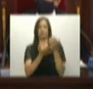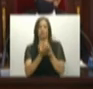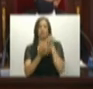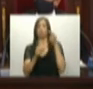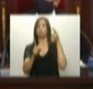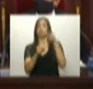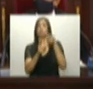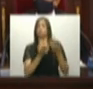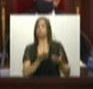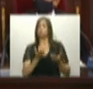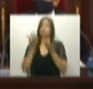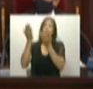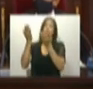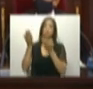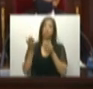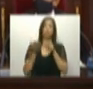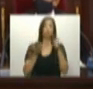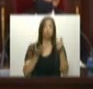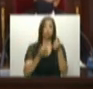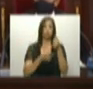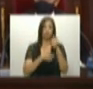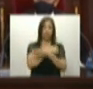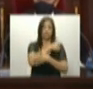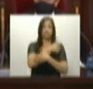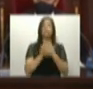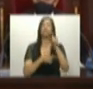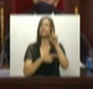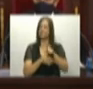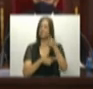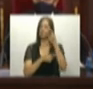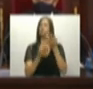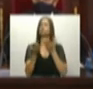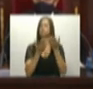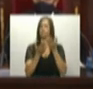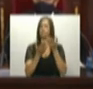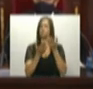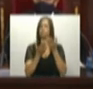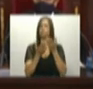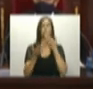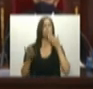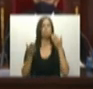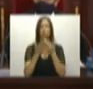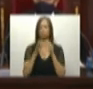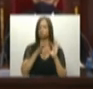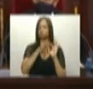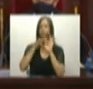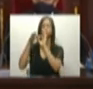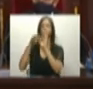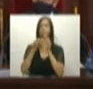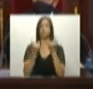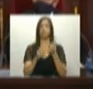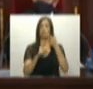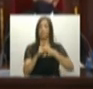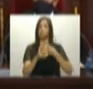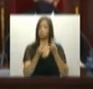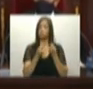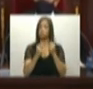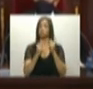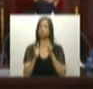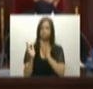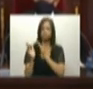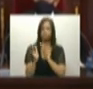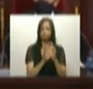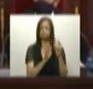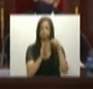que es uno de los temas obligados es la promover la institucionalidad de